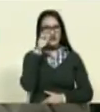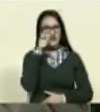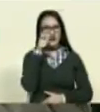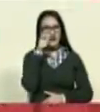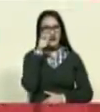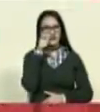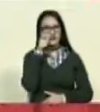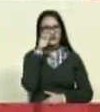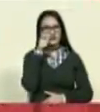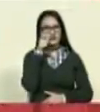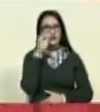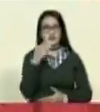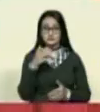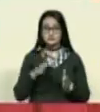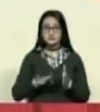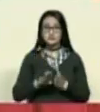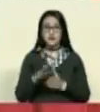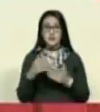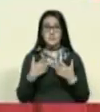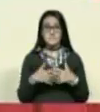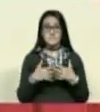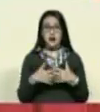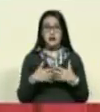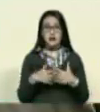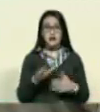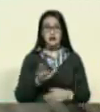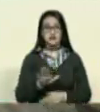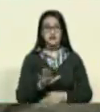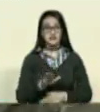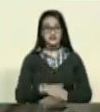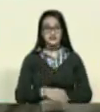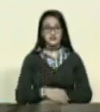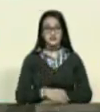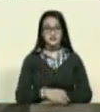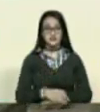si hay riesgo por delante, para máquinas o manda asear. Ajá.